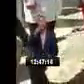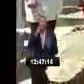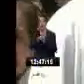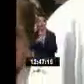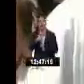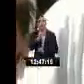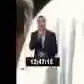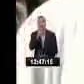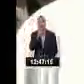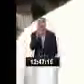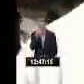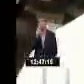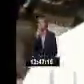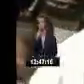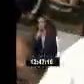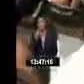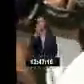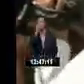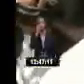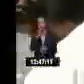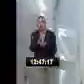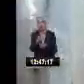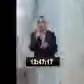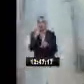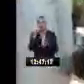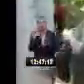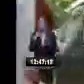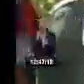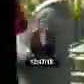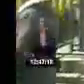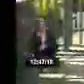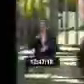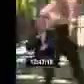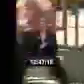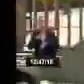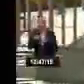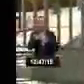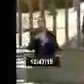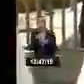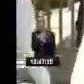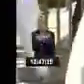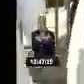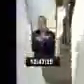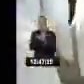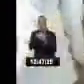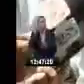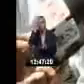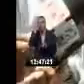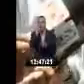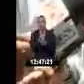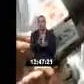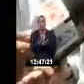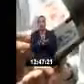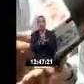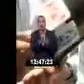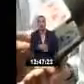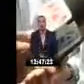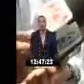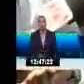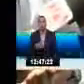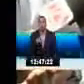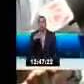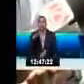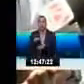la falta de insumos asegura que por eso fue removido del cargo del director del área de traumatología del hospital se llamó a un proceso de adquisición